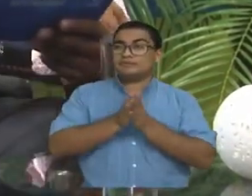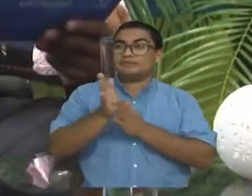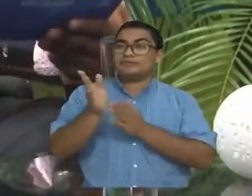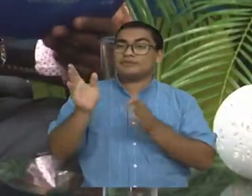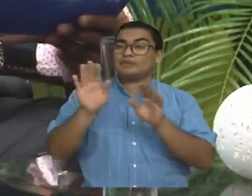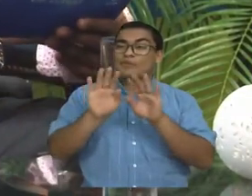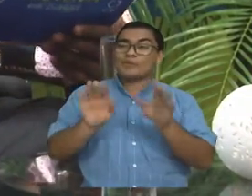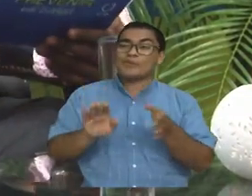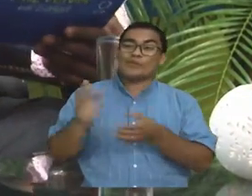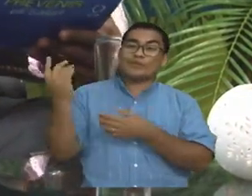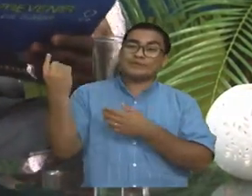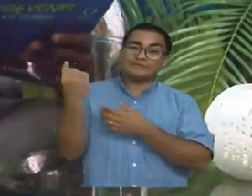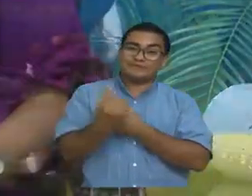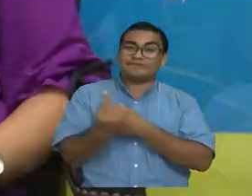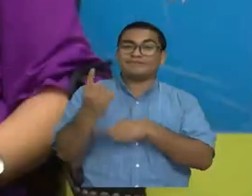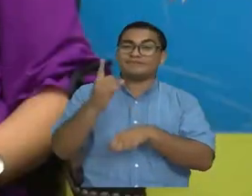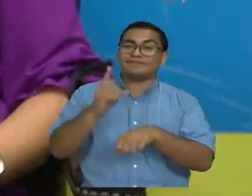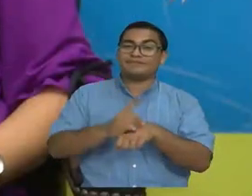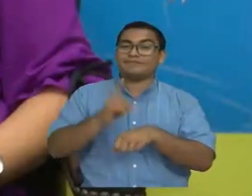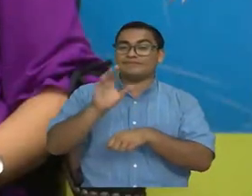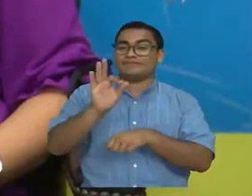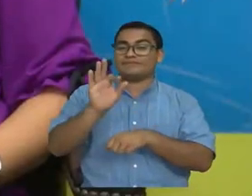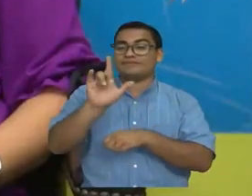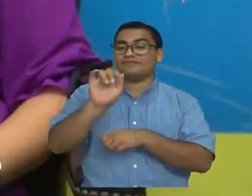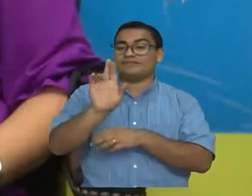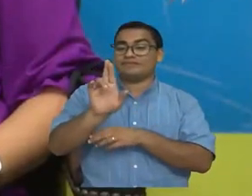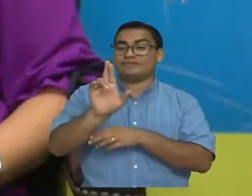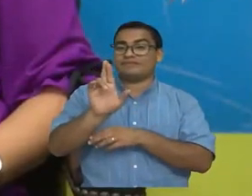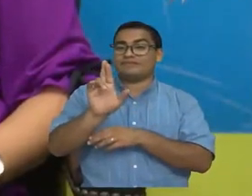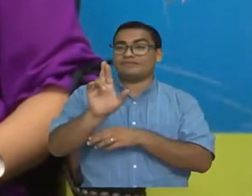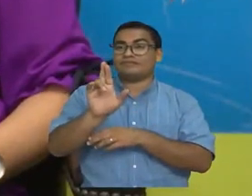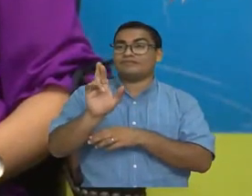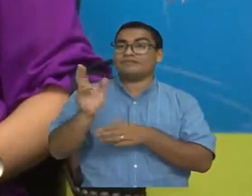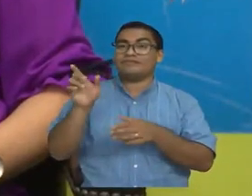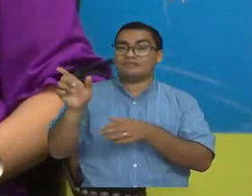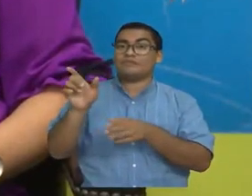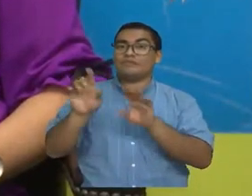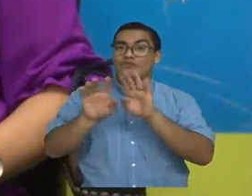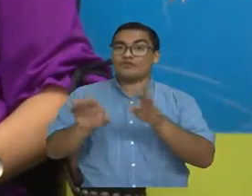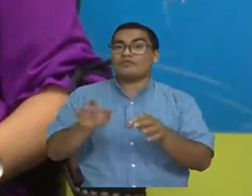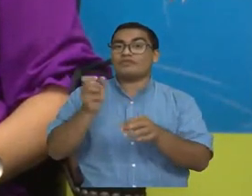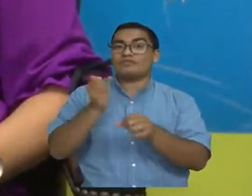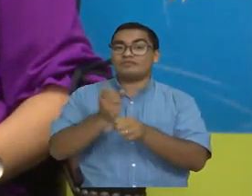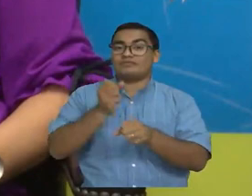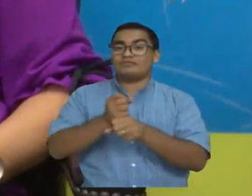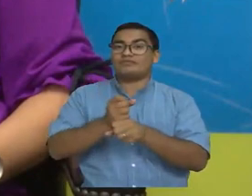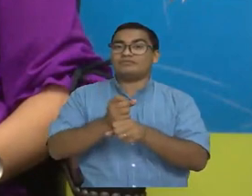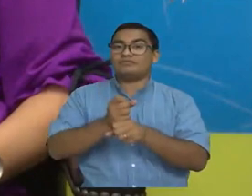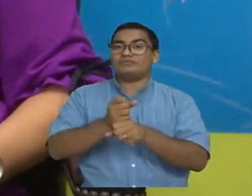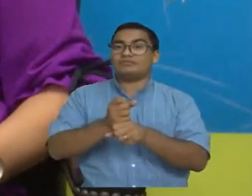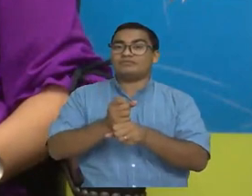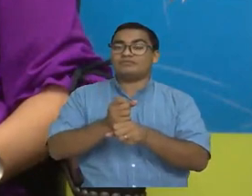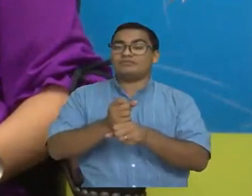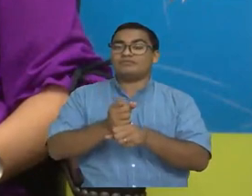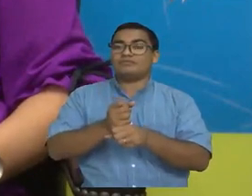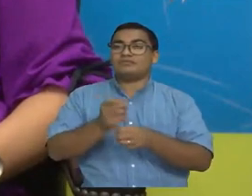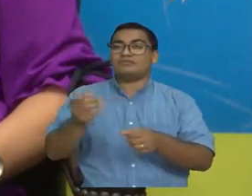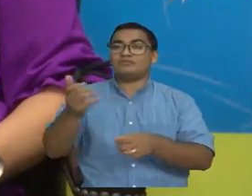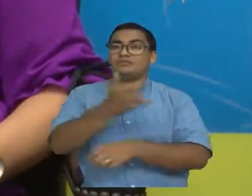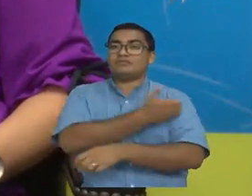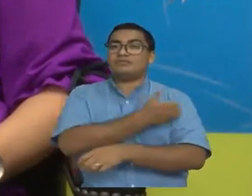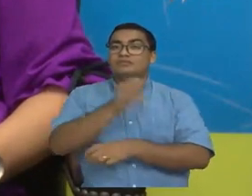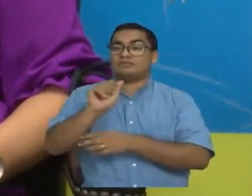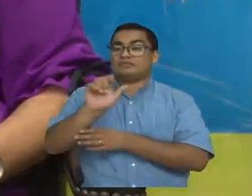presencia de la doctora Flor Delisa Barca, quien es parte del equipo médico del Centro de Rehabilitación Aldo